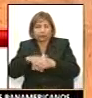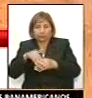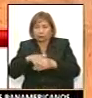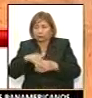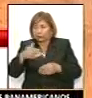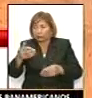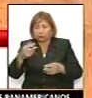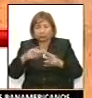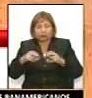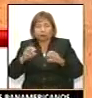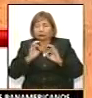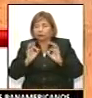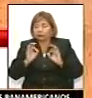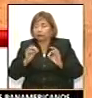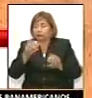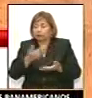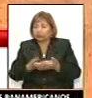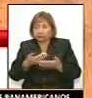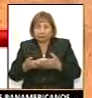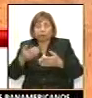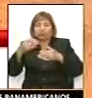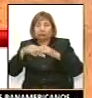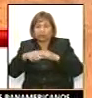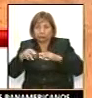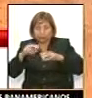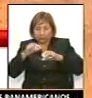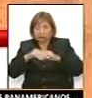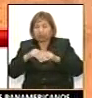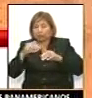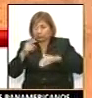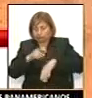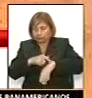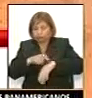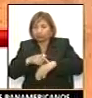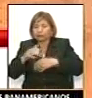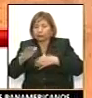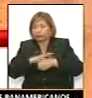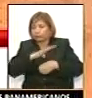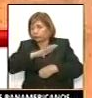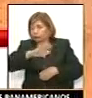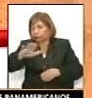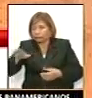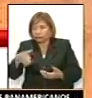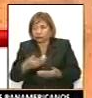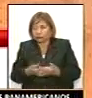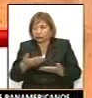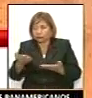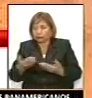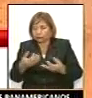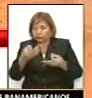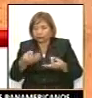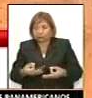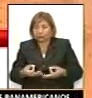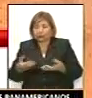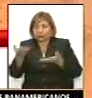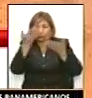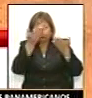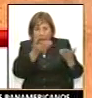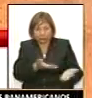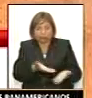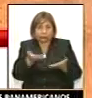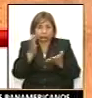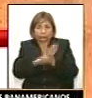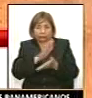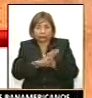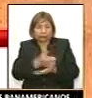para la investigación. Si entra una etapa de investigación, habrá tiempo suficiente para que pida toda la documentación que quiera, que es lo correcto, lo justo, se le entregará de